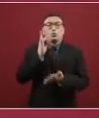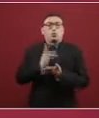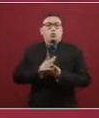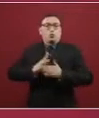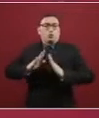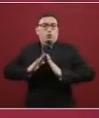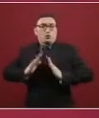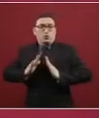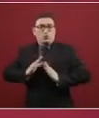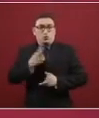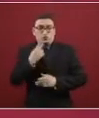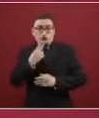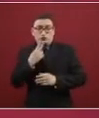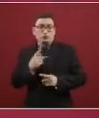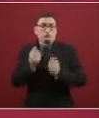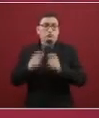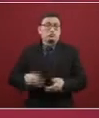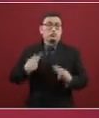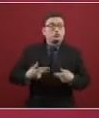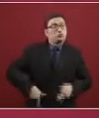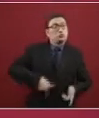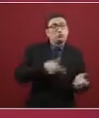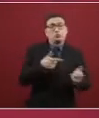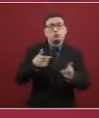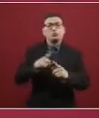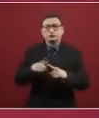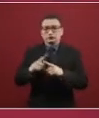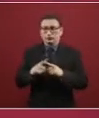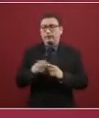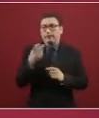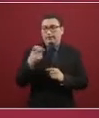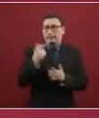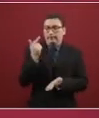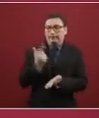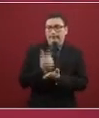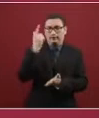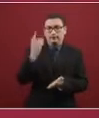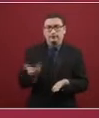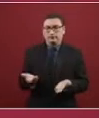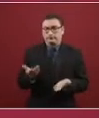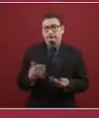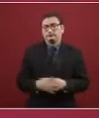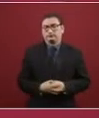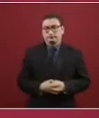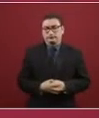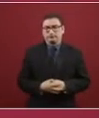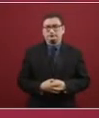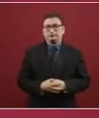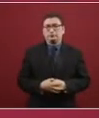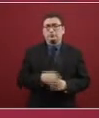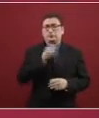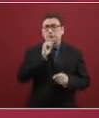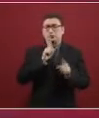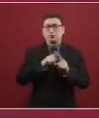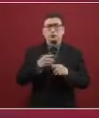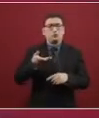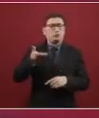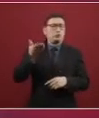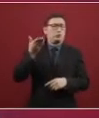y así hicieron estas modificaciones pero también desde hace siglos